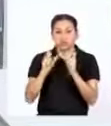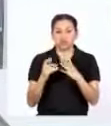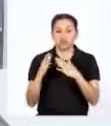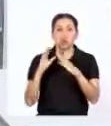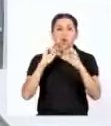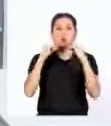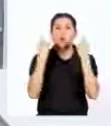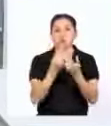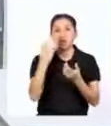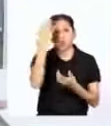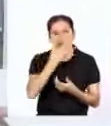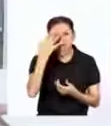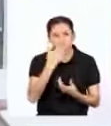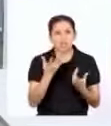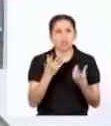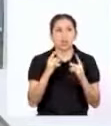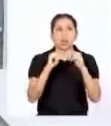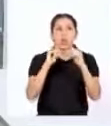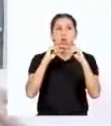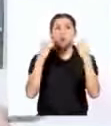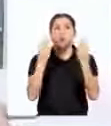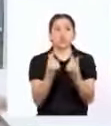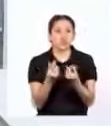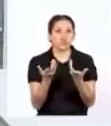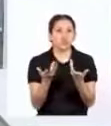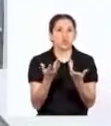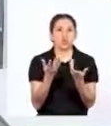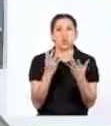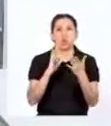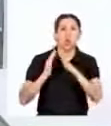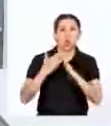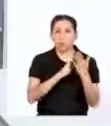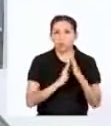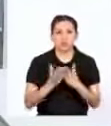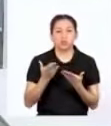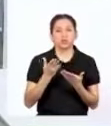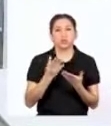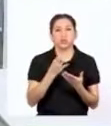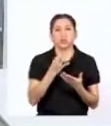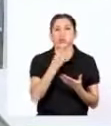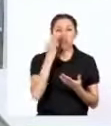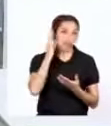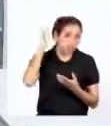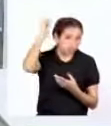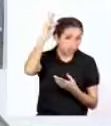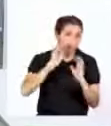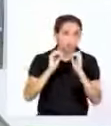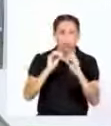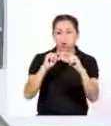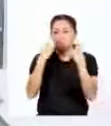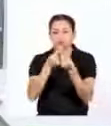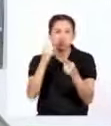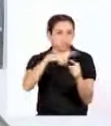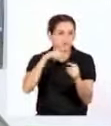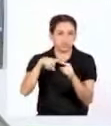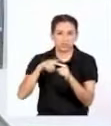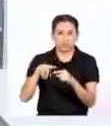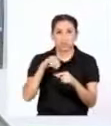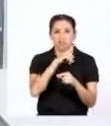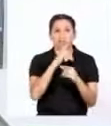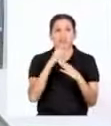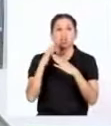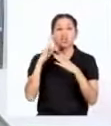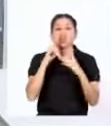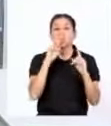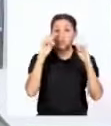pertenecientes a comunidades como la afroperuana, la población quechua y los pueblos indígenas u originarios. La discriminación